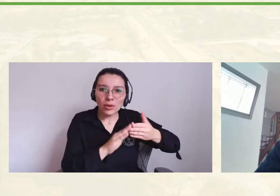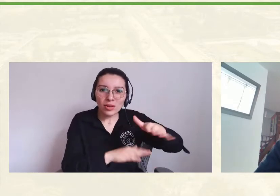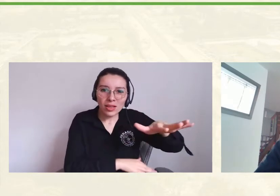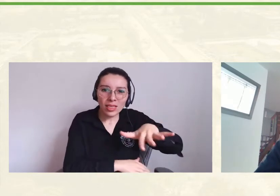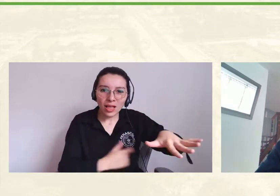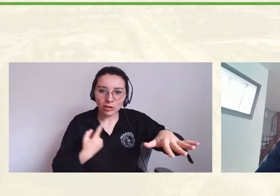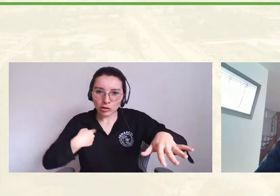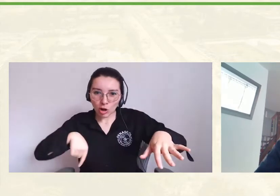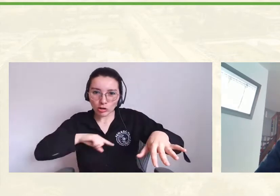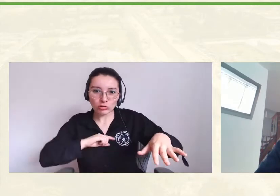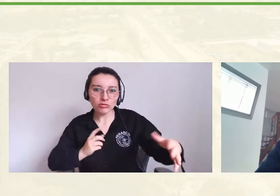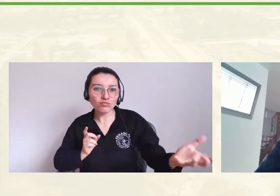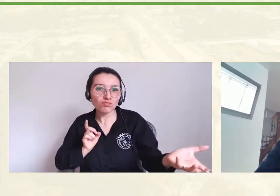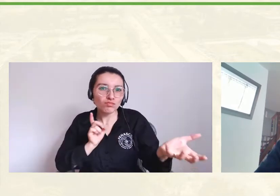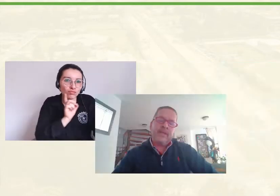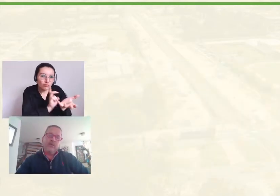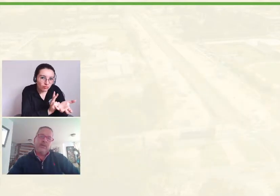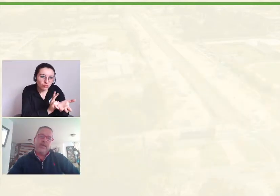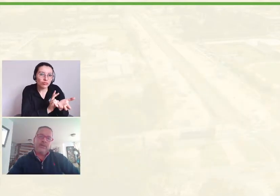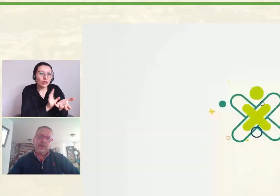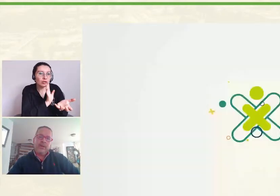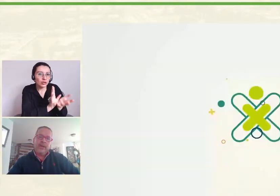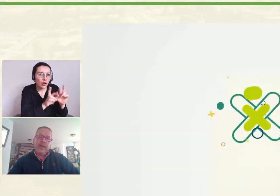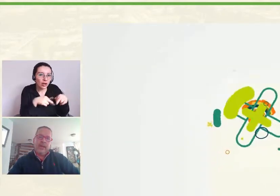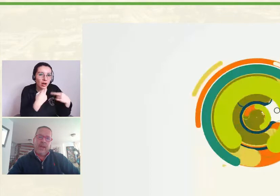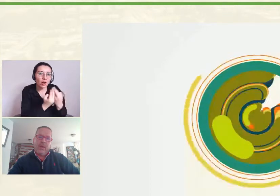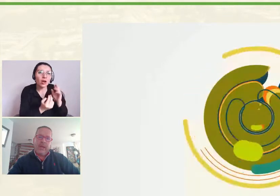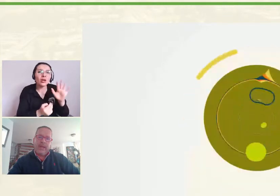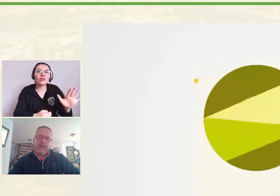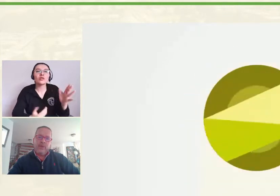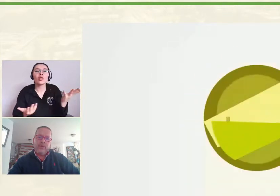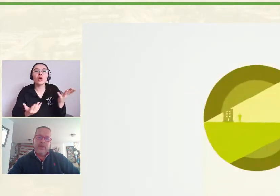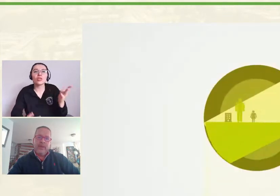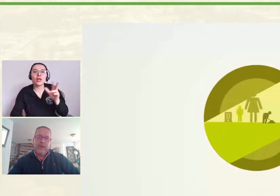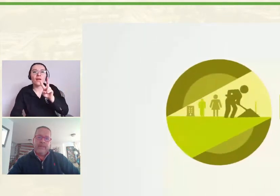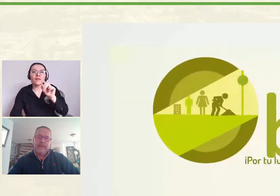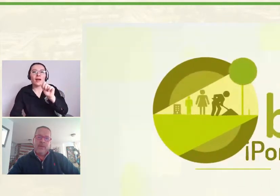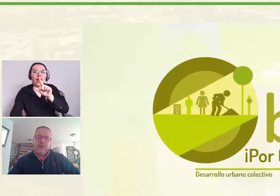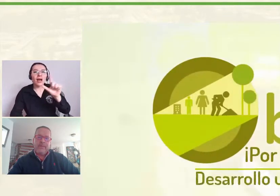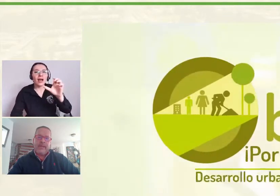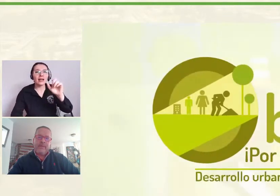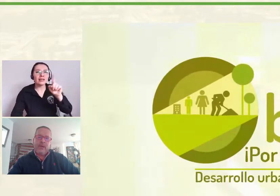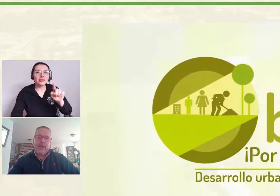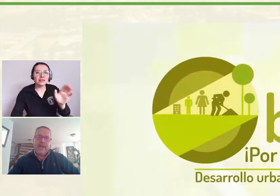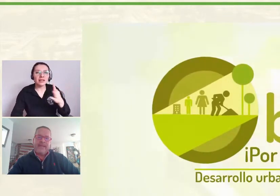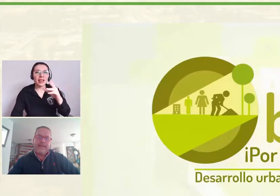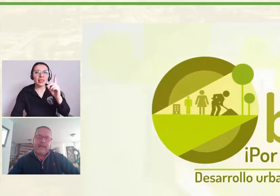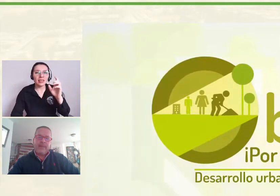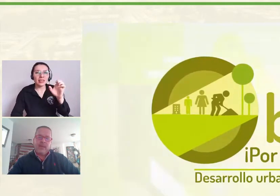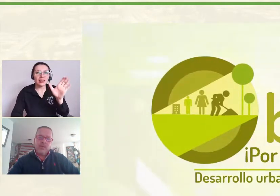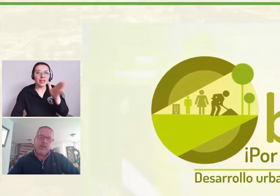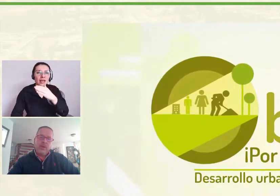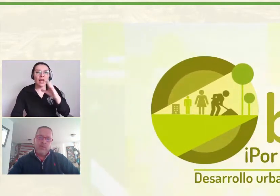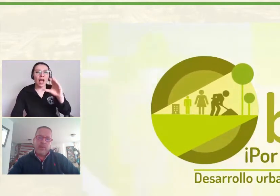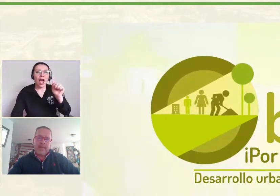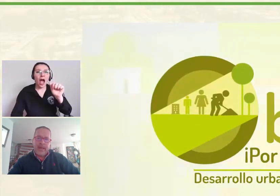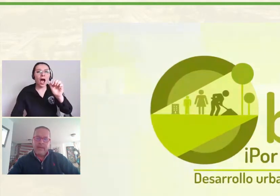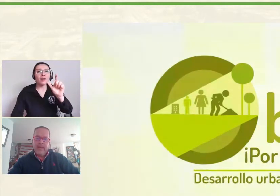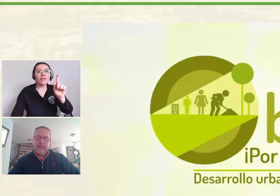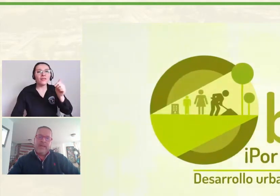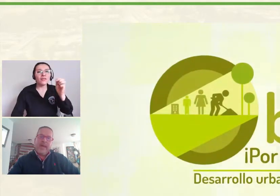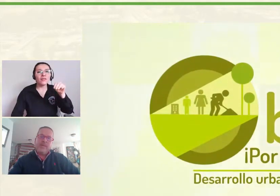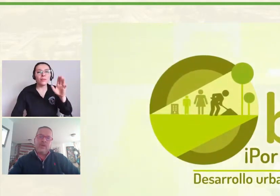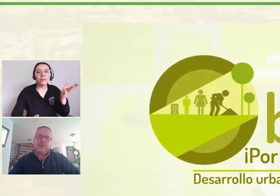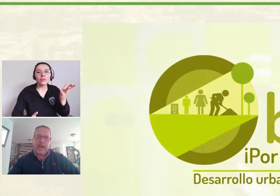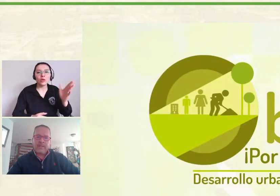Esa comunidad es la del barrio Valles de Cafán, segundo sector, en la localidad de Usme. Y como decía Camilo, el acercamiento con la